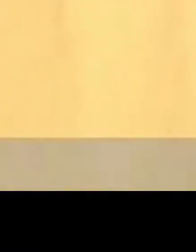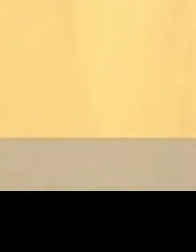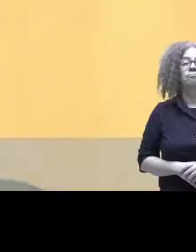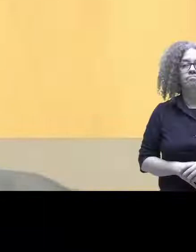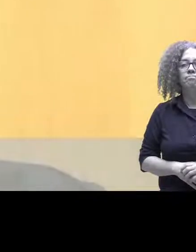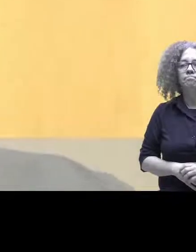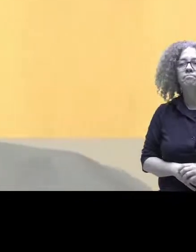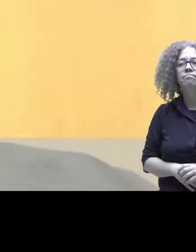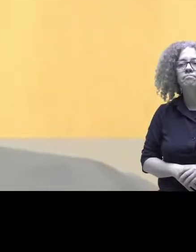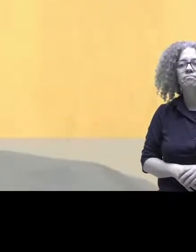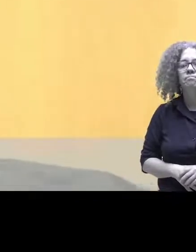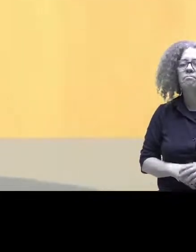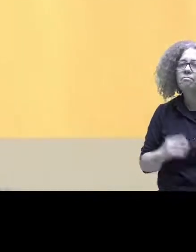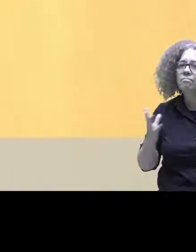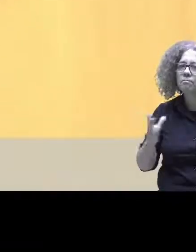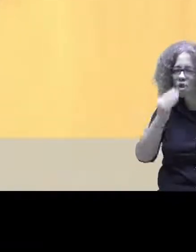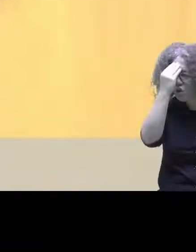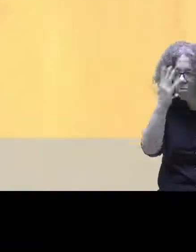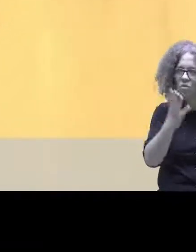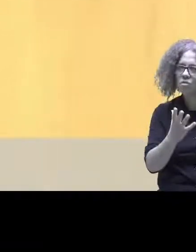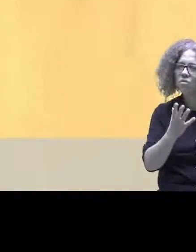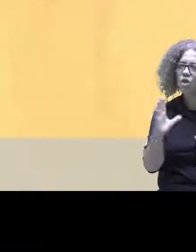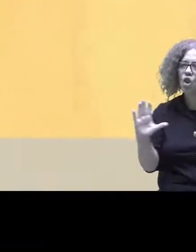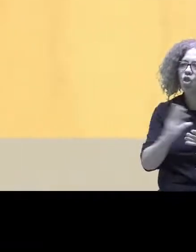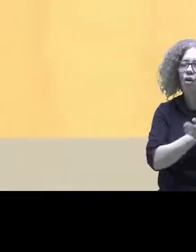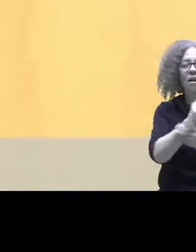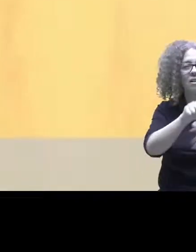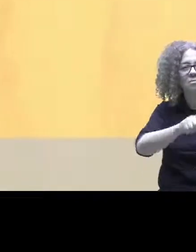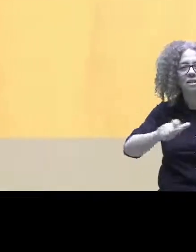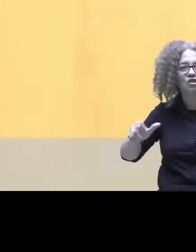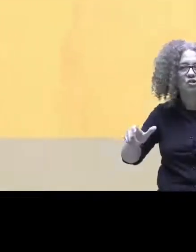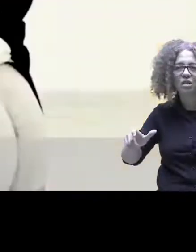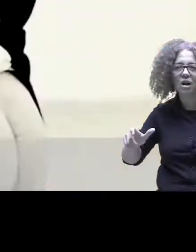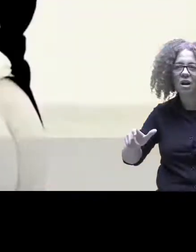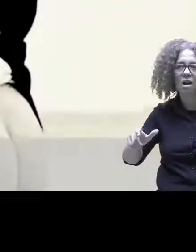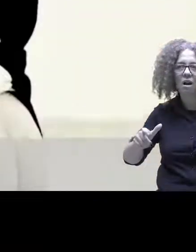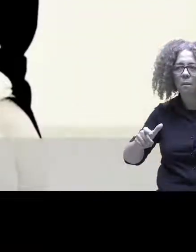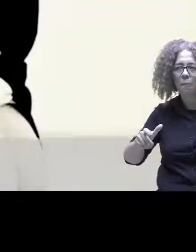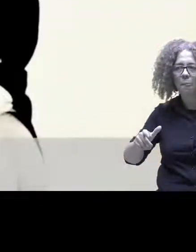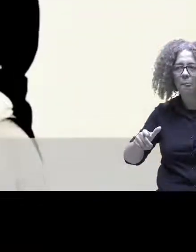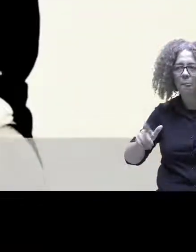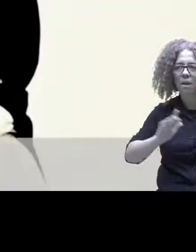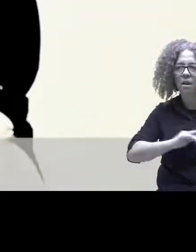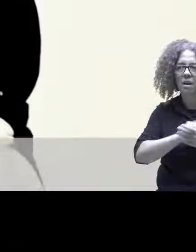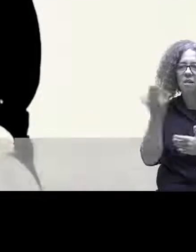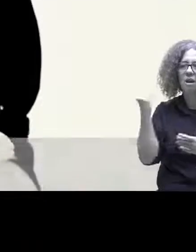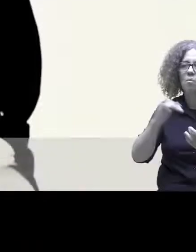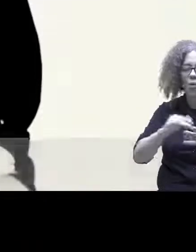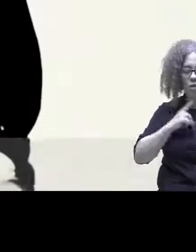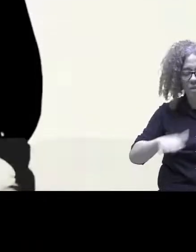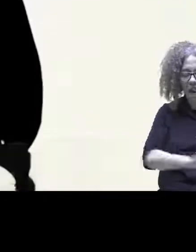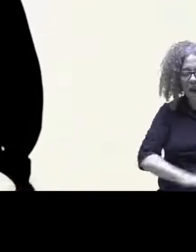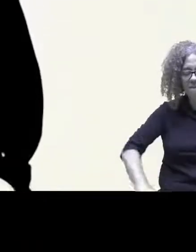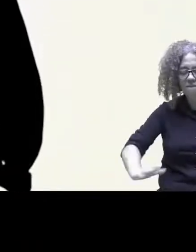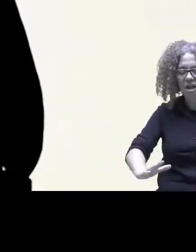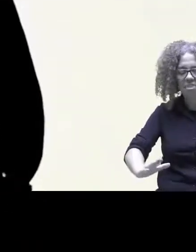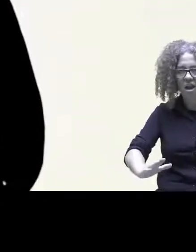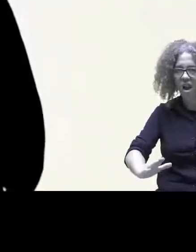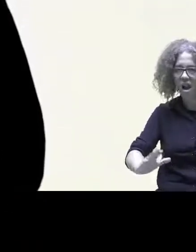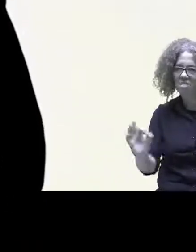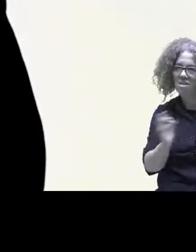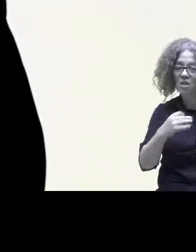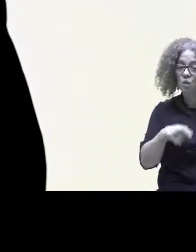Seguramente que todo el mundo de la infancia que uno no capta inicialmente su